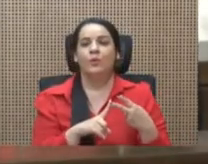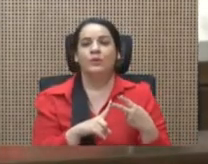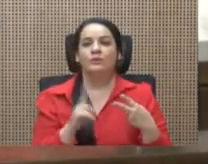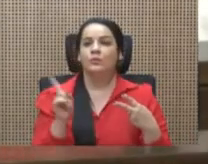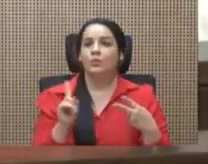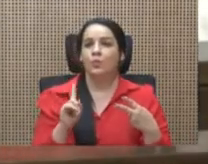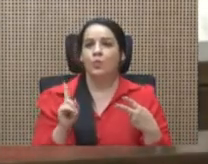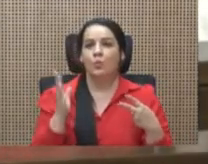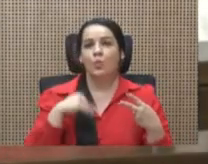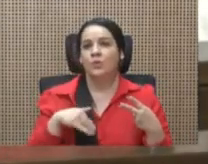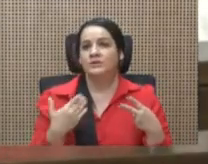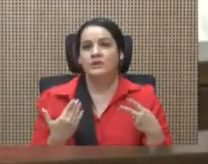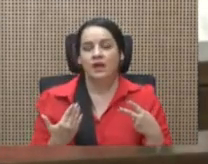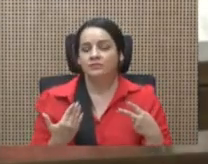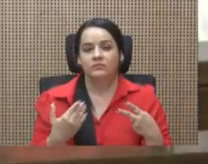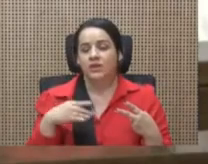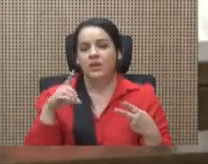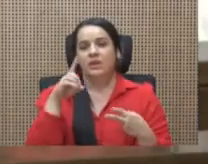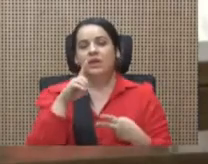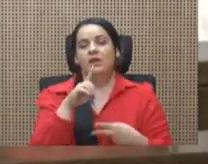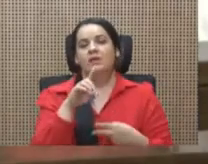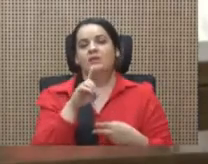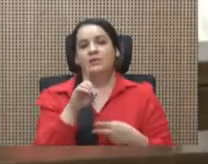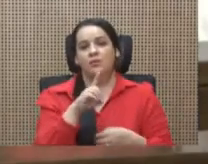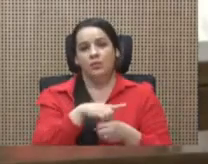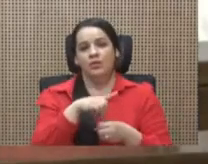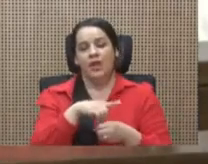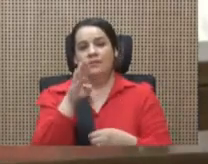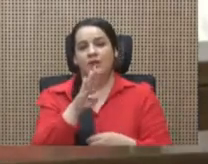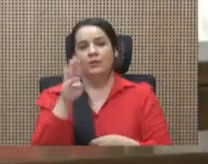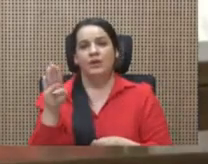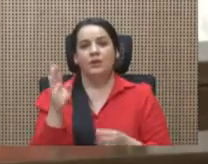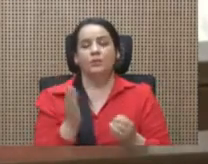Tampoco está presente la diputada Barquero, que continúa en el uso de la palabra.